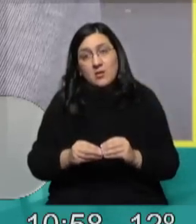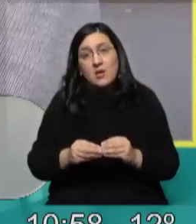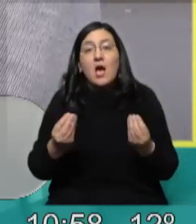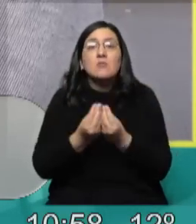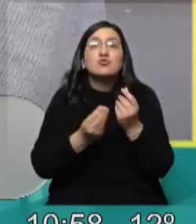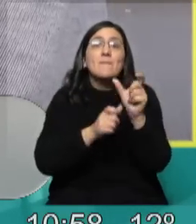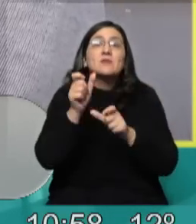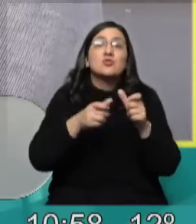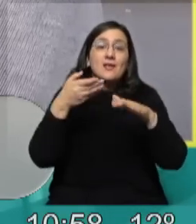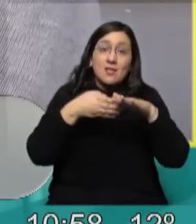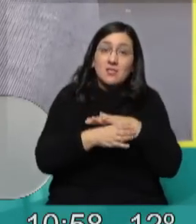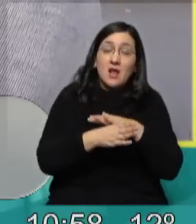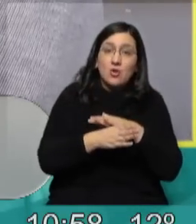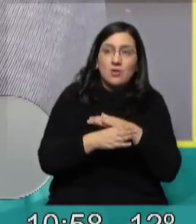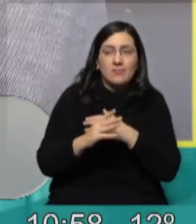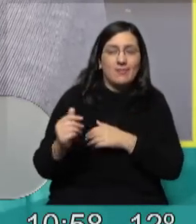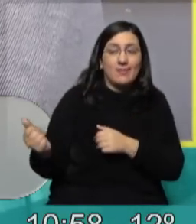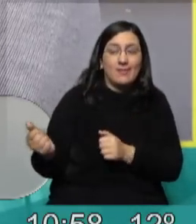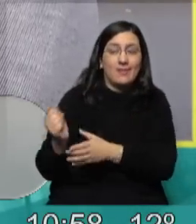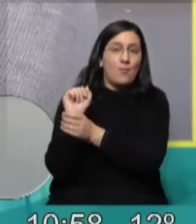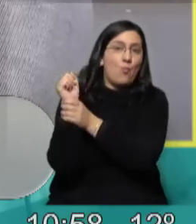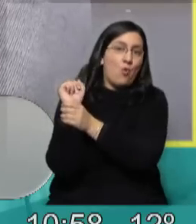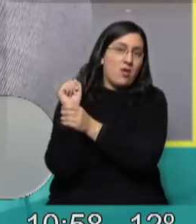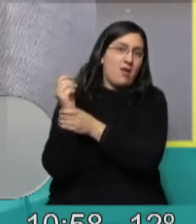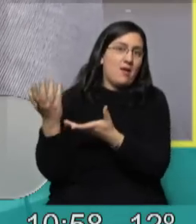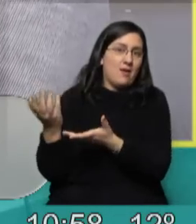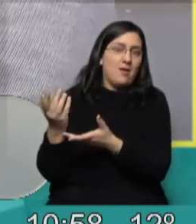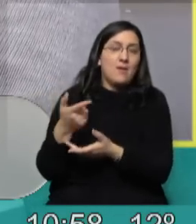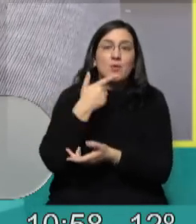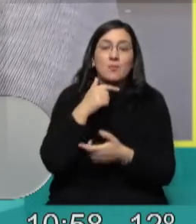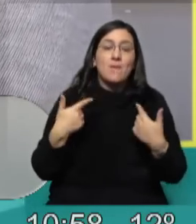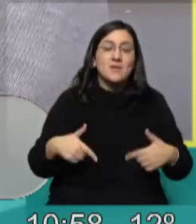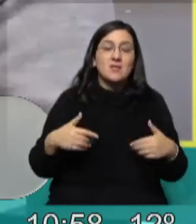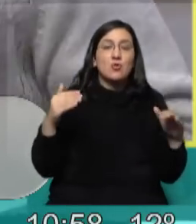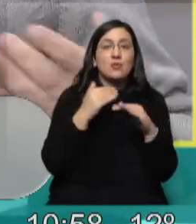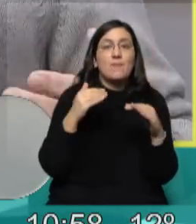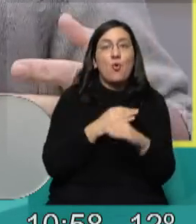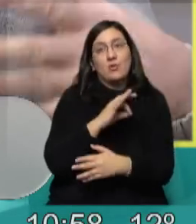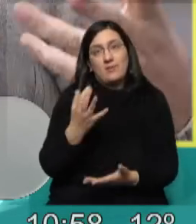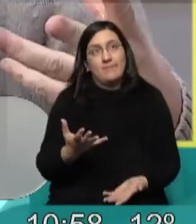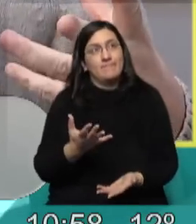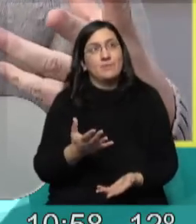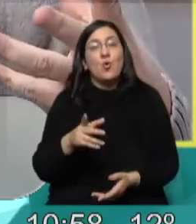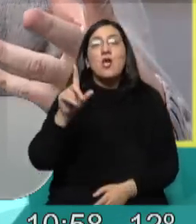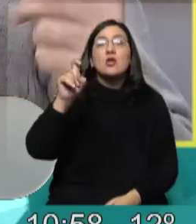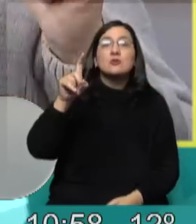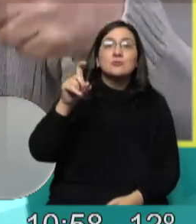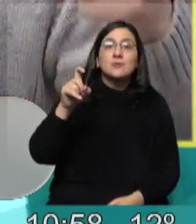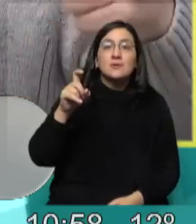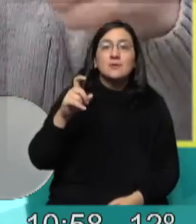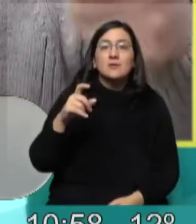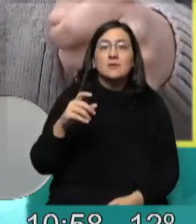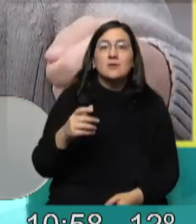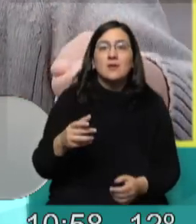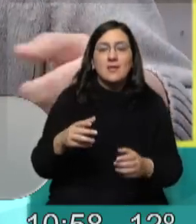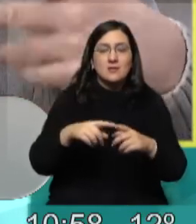muchas personas que han entrado por la ventana, por decir de alguna forma, por ejemplo, el Ministerio de Transporte, o cómo en OCE les llevan